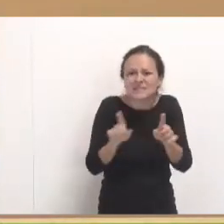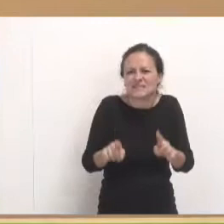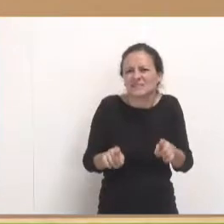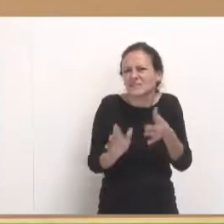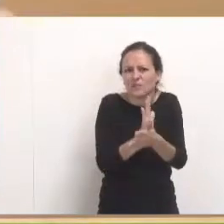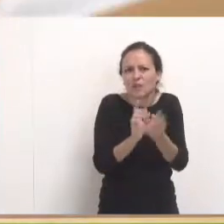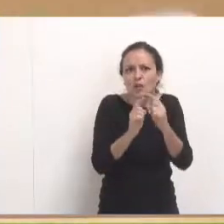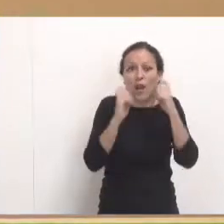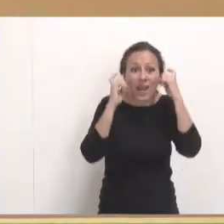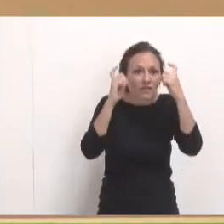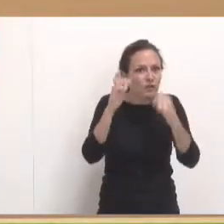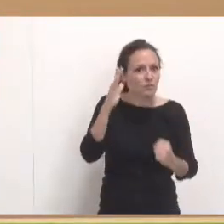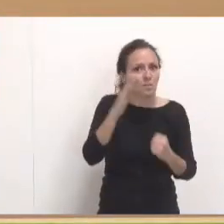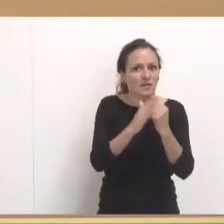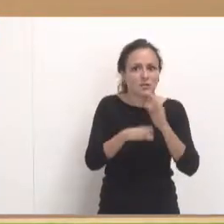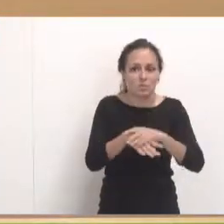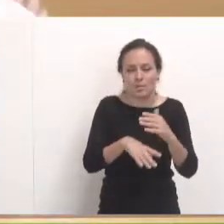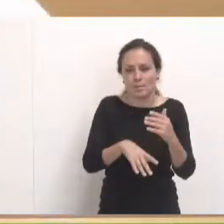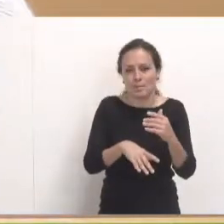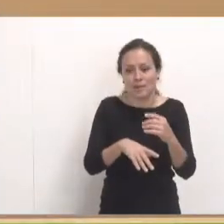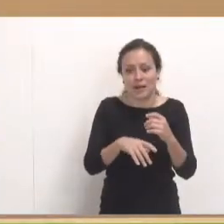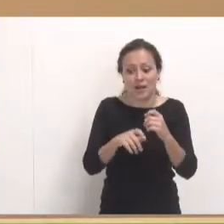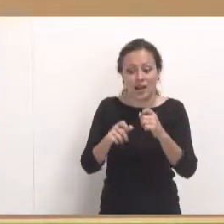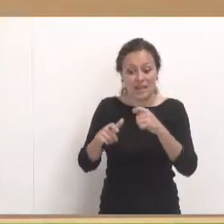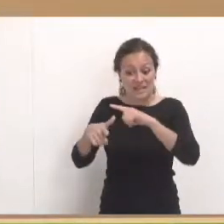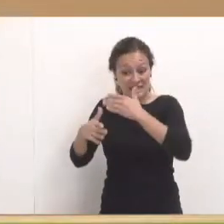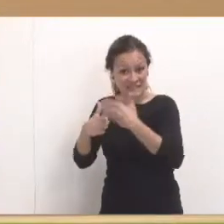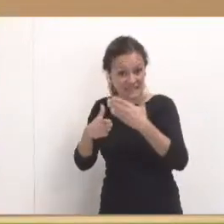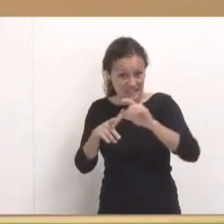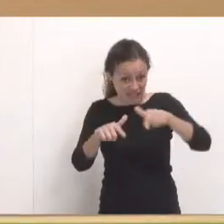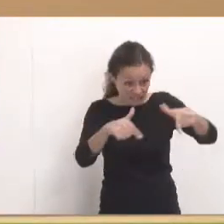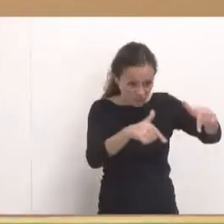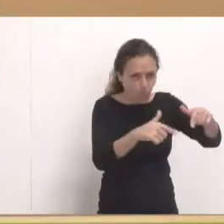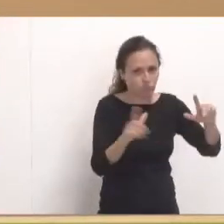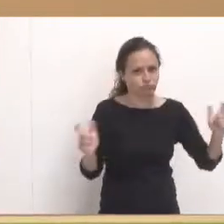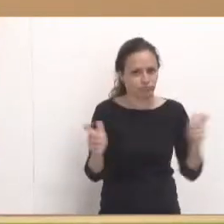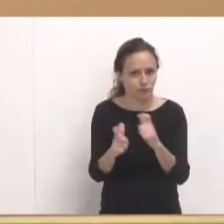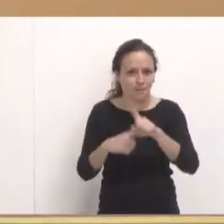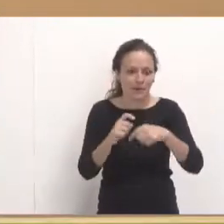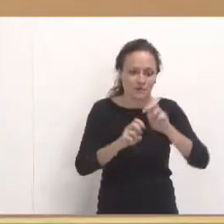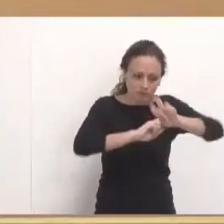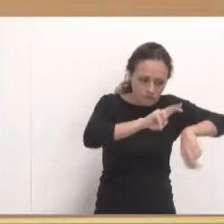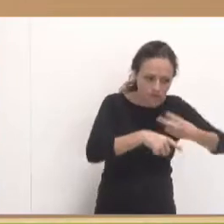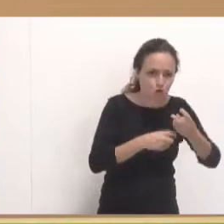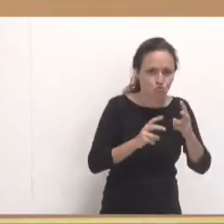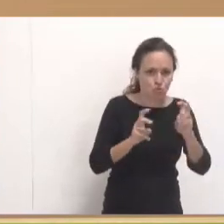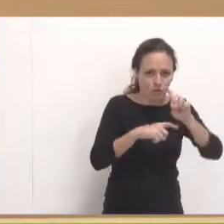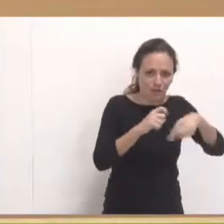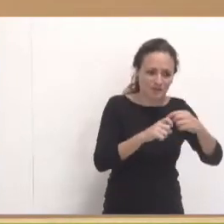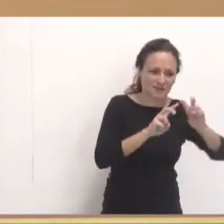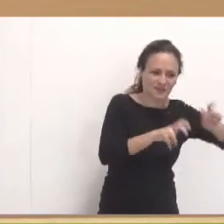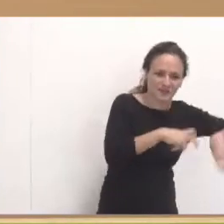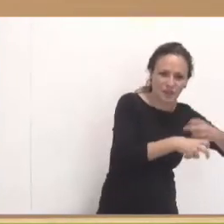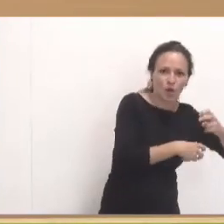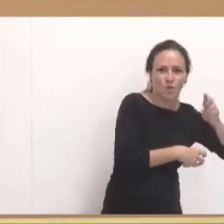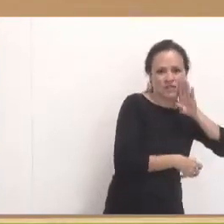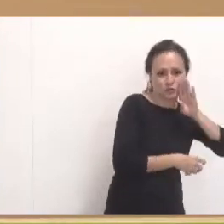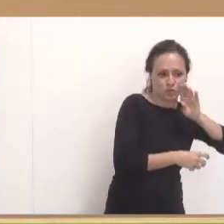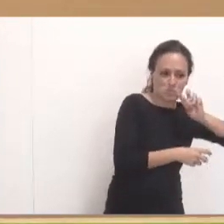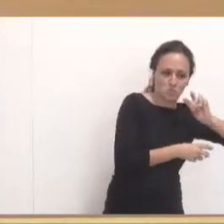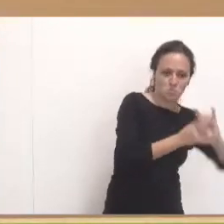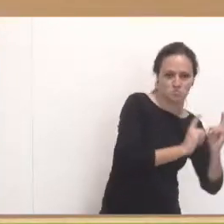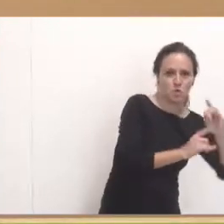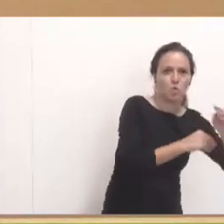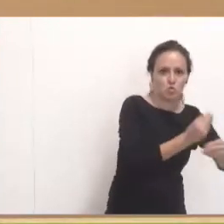de los esfuerzos encaminados a la prevención y reducción de residuos, la reutilización, el compostaje de toda la materia orgánica y el reciclaje de todos los